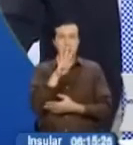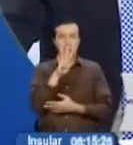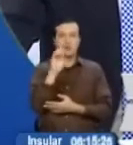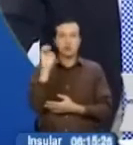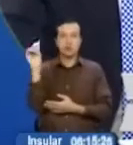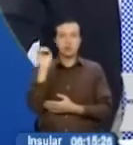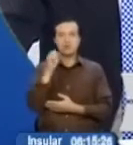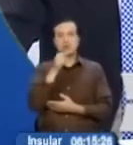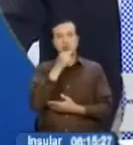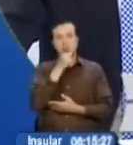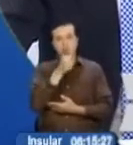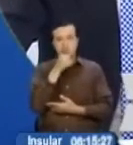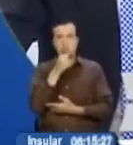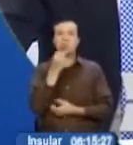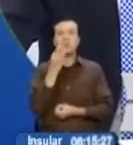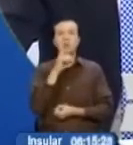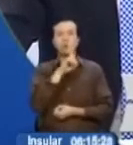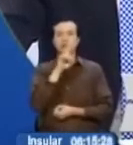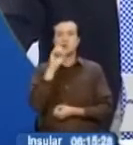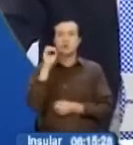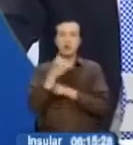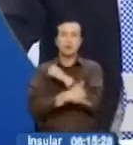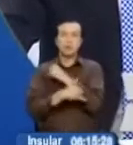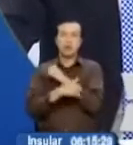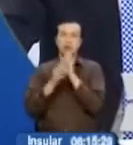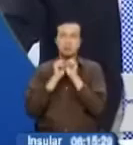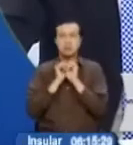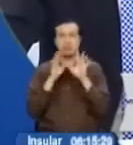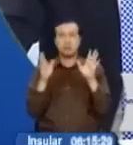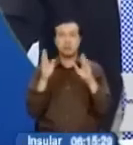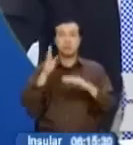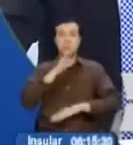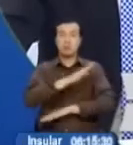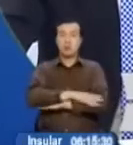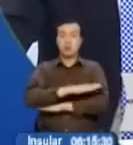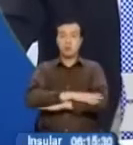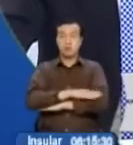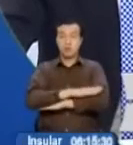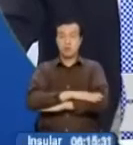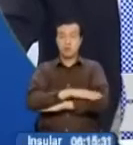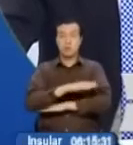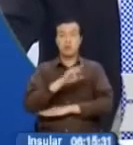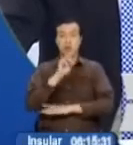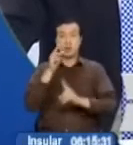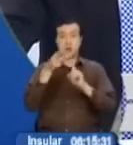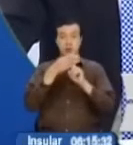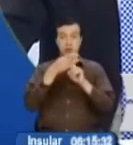de prensa, hemos salido en más de 100 países. La plataforma que decía Carlos